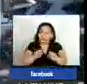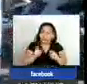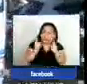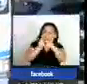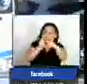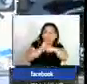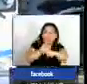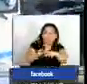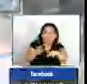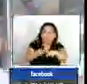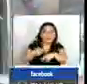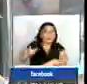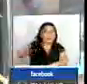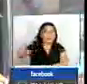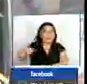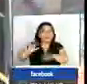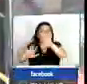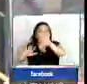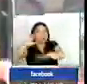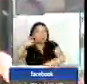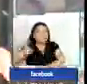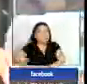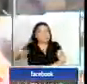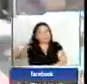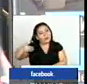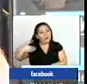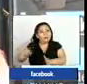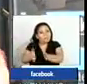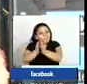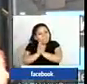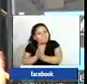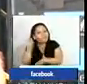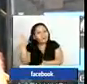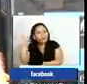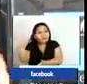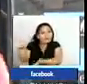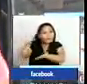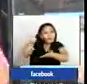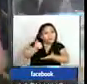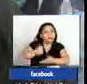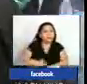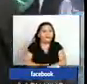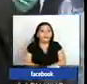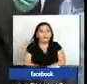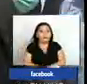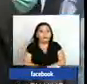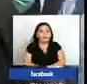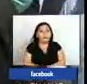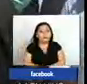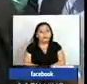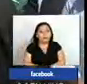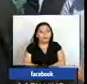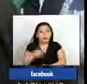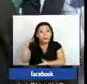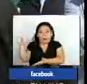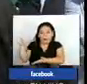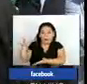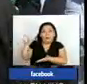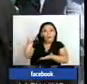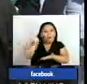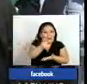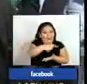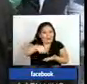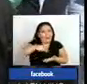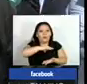desde hace más de 15 años. Por eso establecen un aumento dentro de la propuesta. La compensación lo que